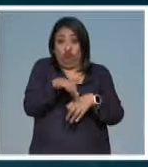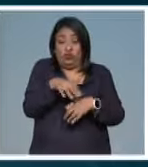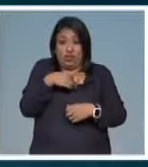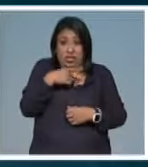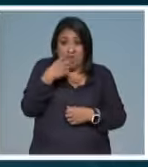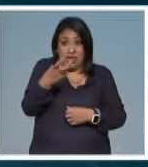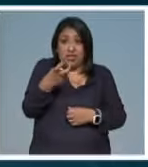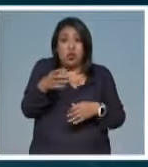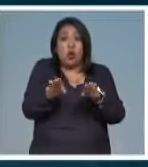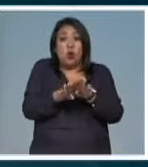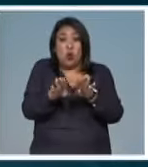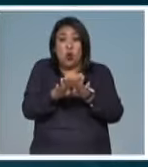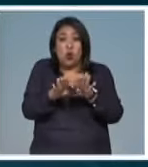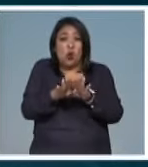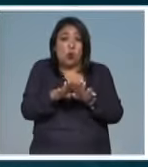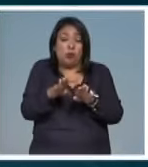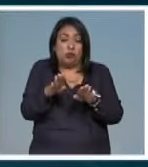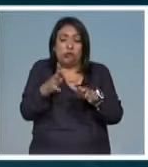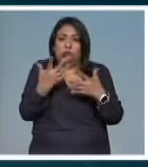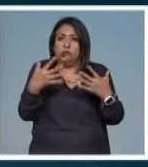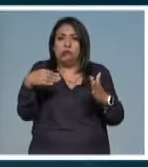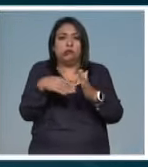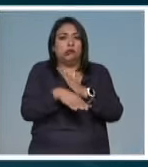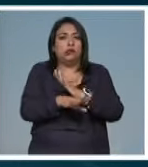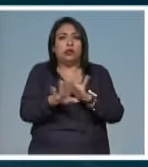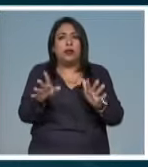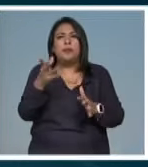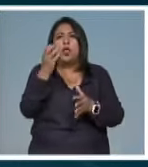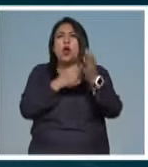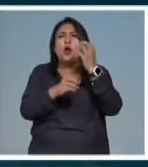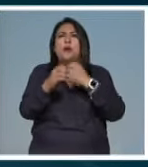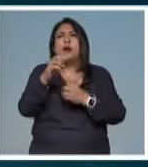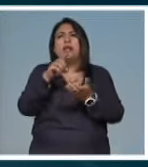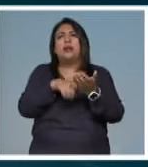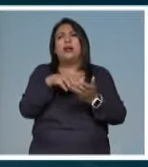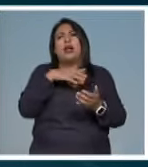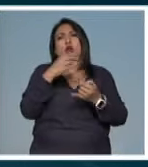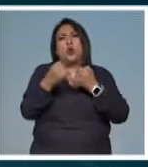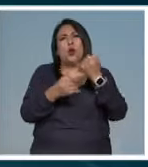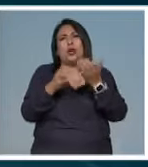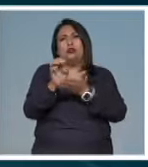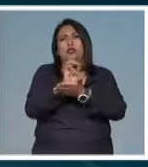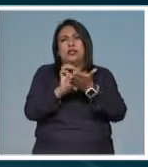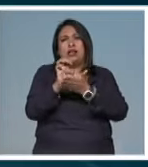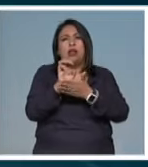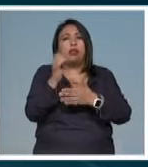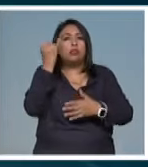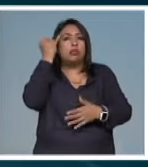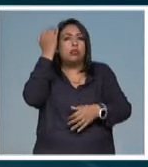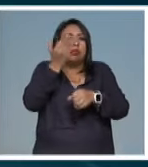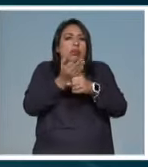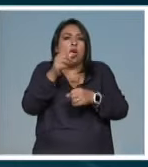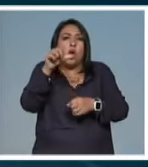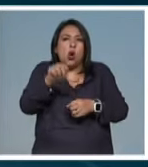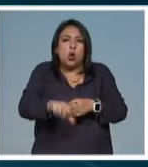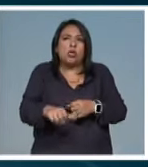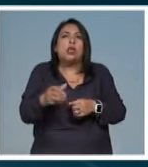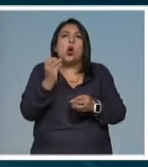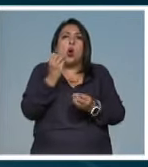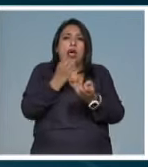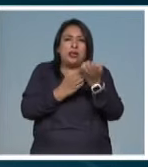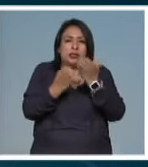eso, a una realidad contundente? La obra se construye a partir de un juego escénico en el que la improvisación y la escena